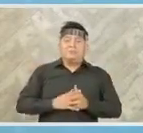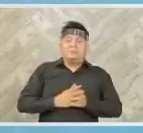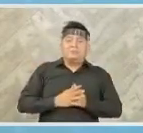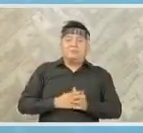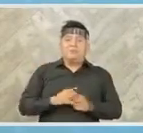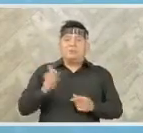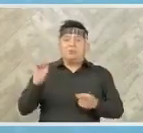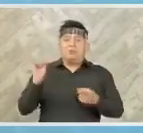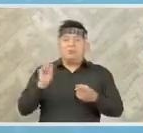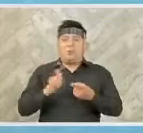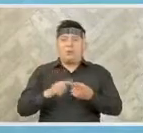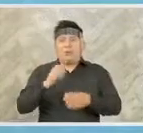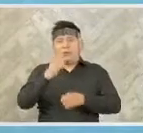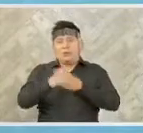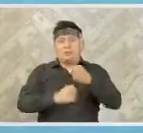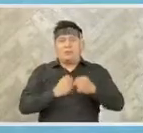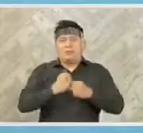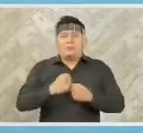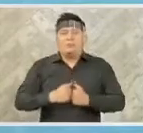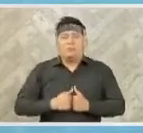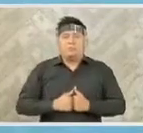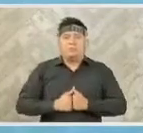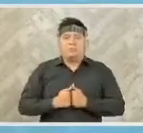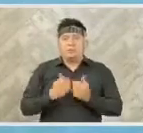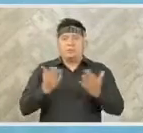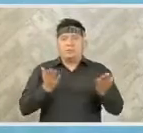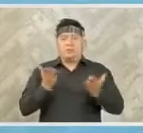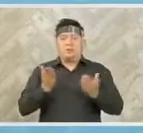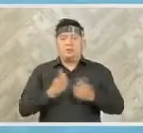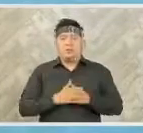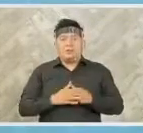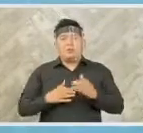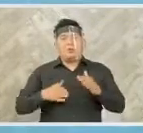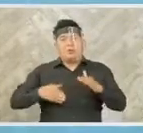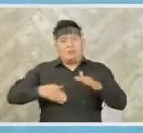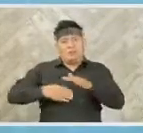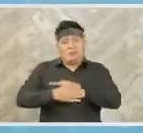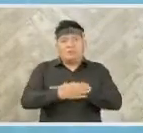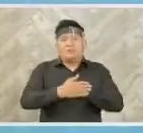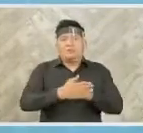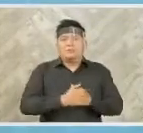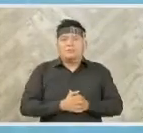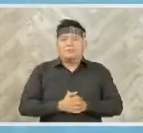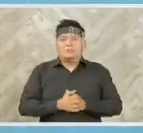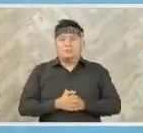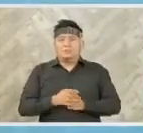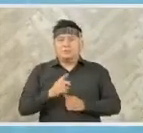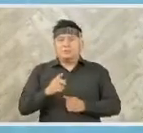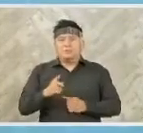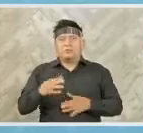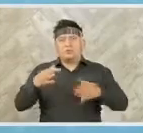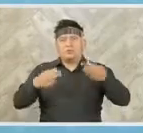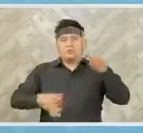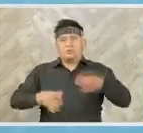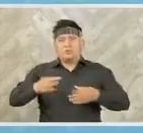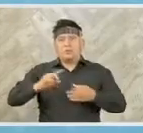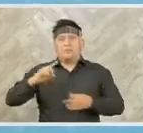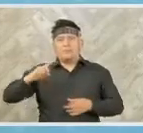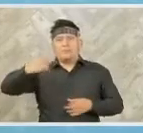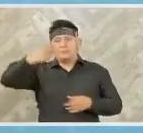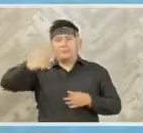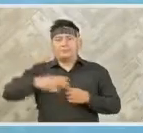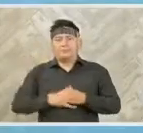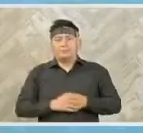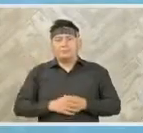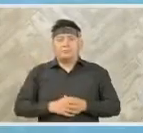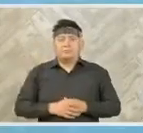ininterrumpida la permanente prestación del servicio de acceso a esta justicia primaria en nuestras